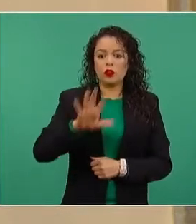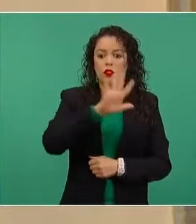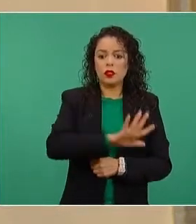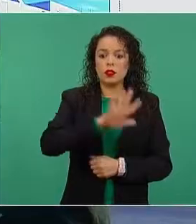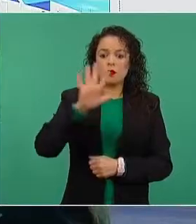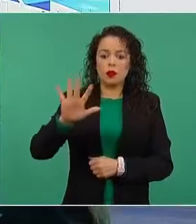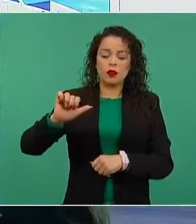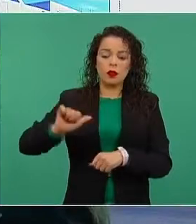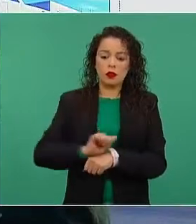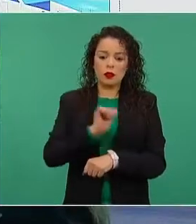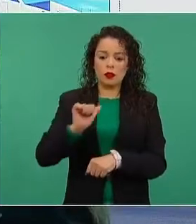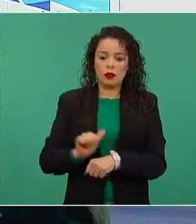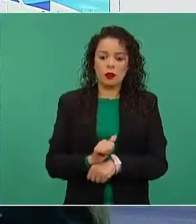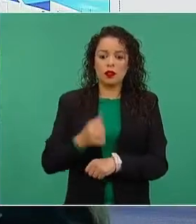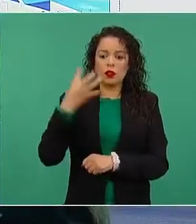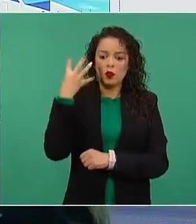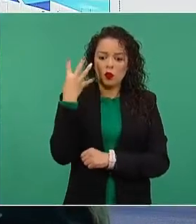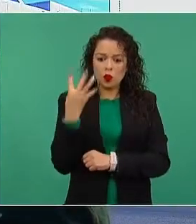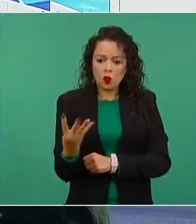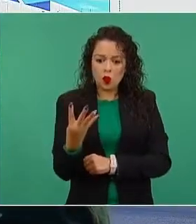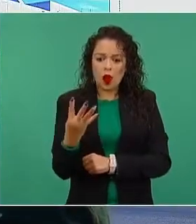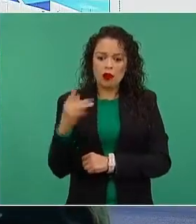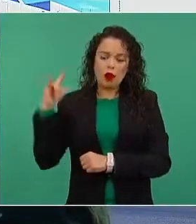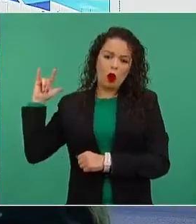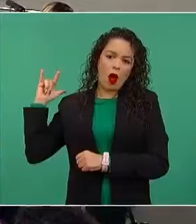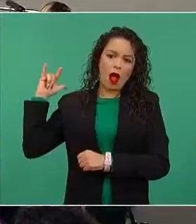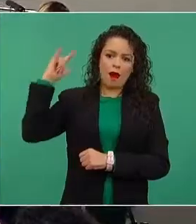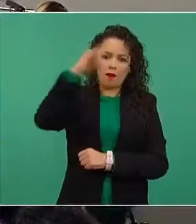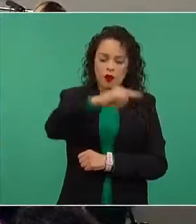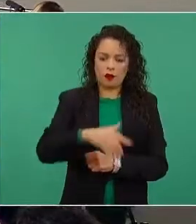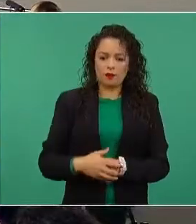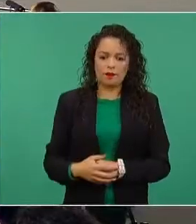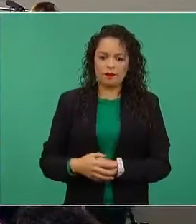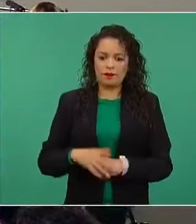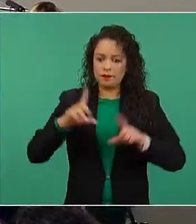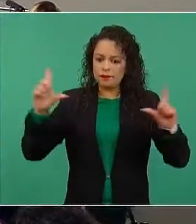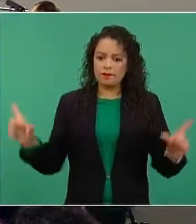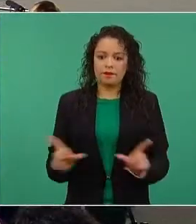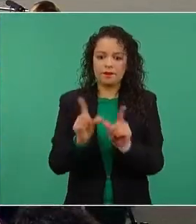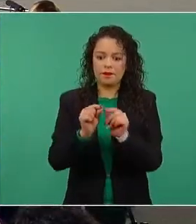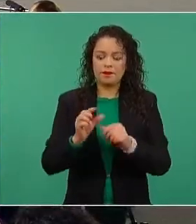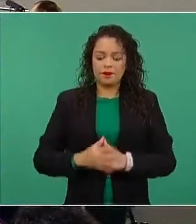255 vehículos y 4 aeronaves. Es todo, señor presidente.